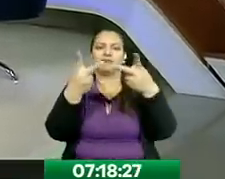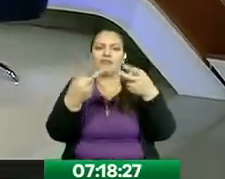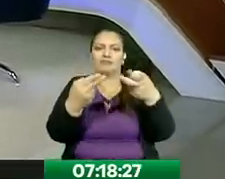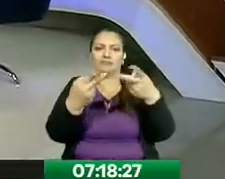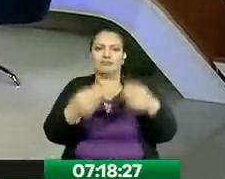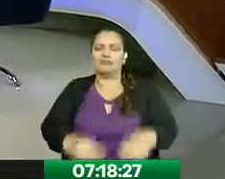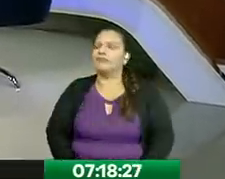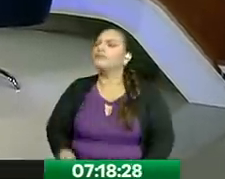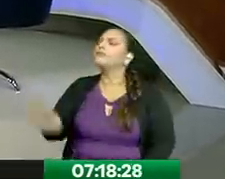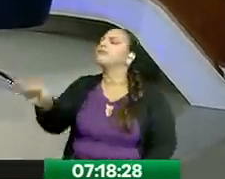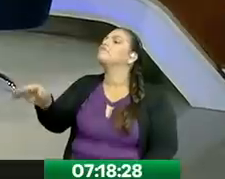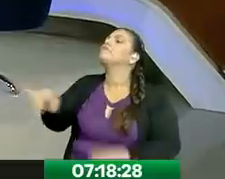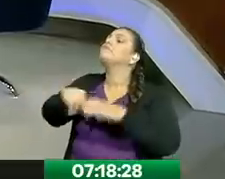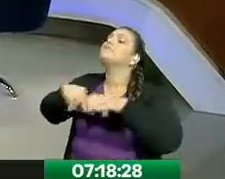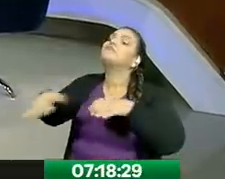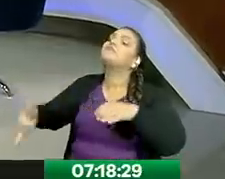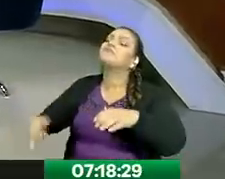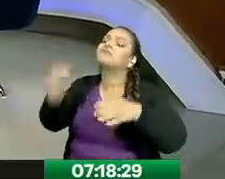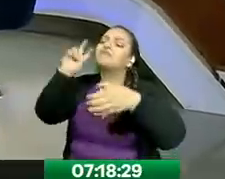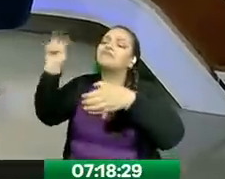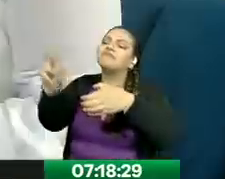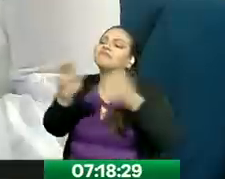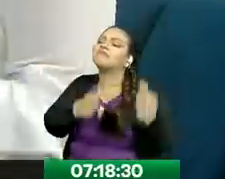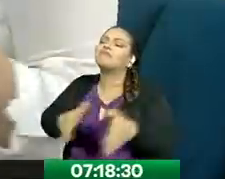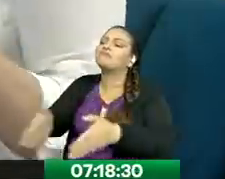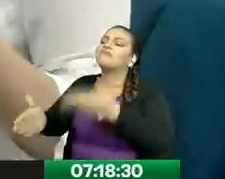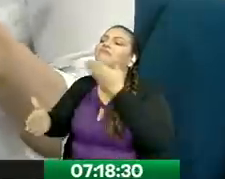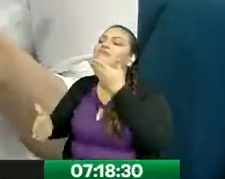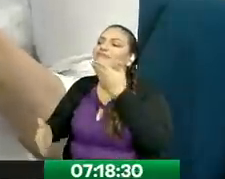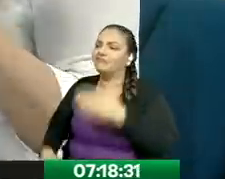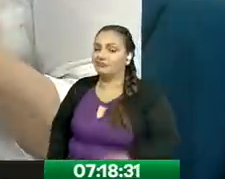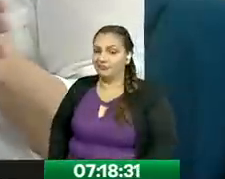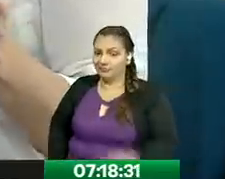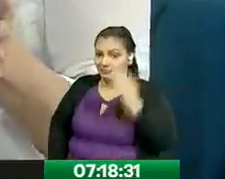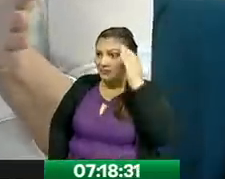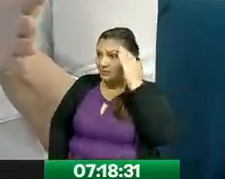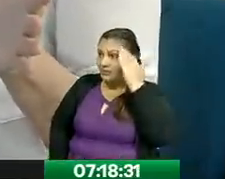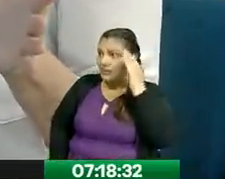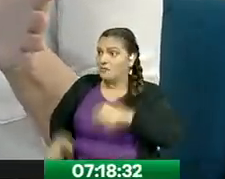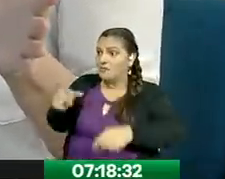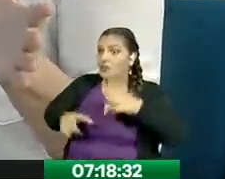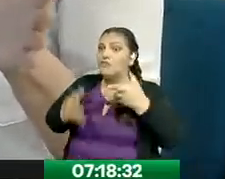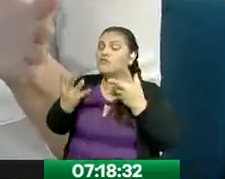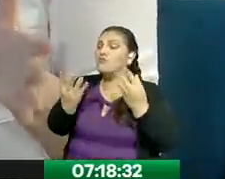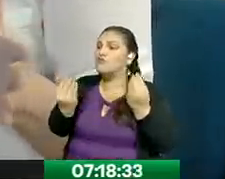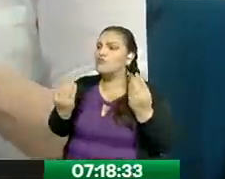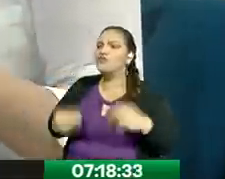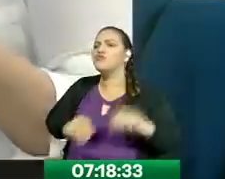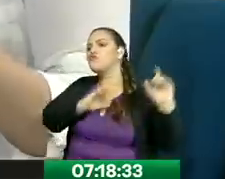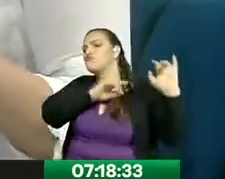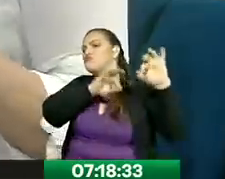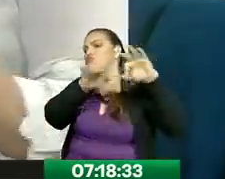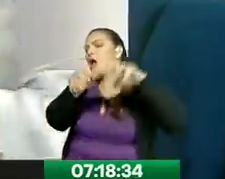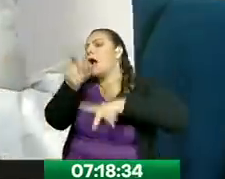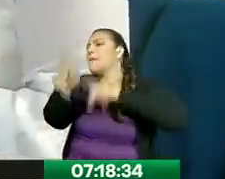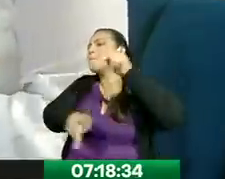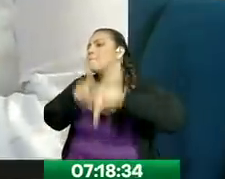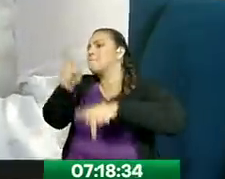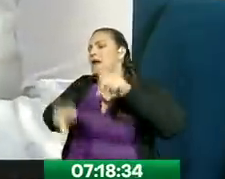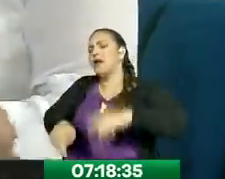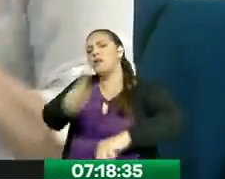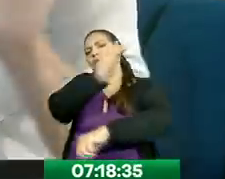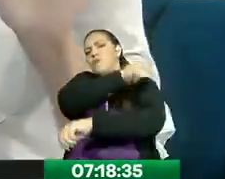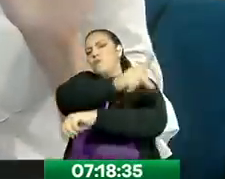provincia de santa elena hay gente que prefiere ir a la costa y si bien es cierto algunos preferimos quedarnos en playas o vamos hasta posorja